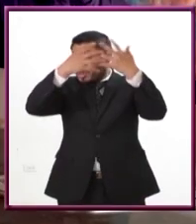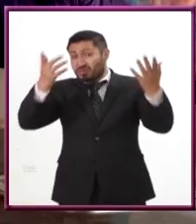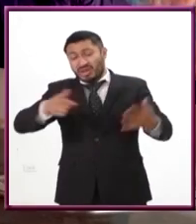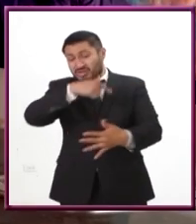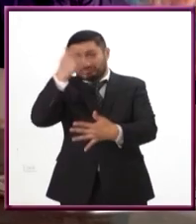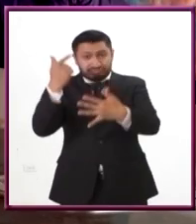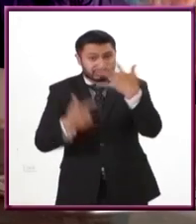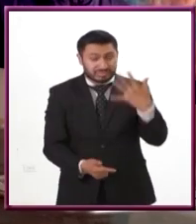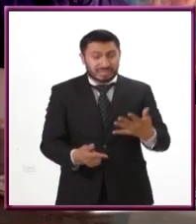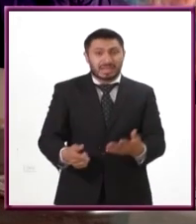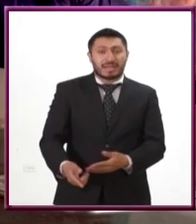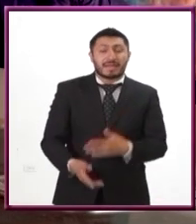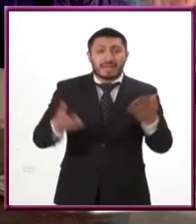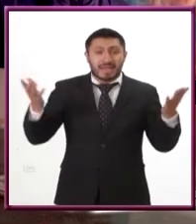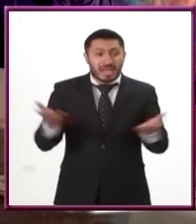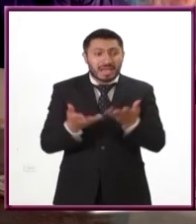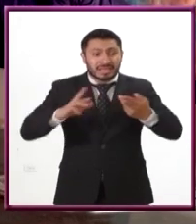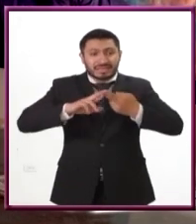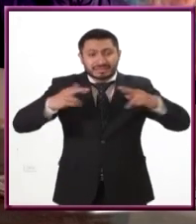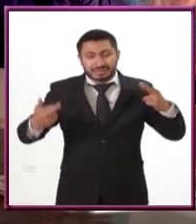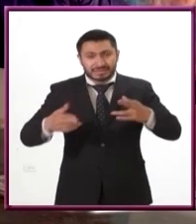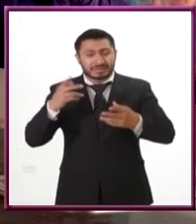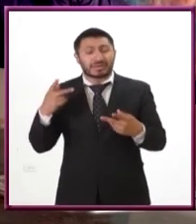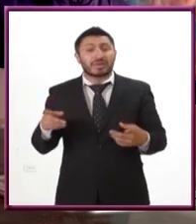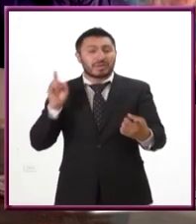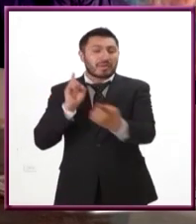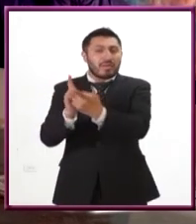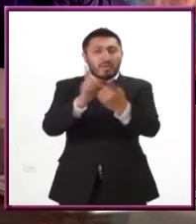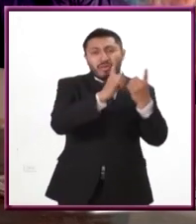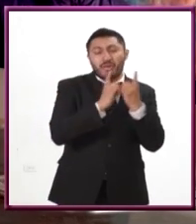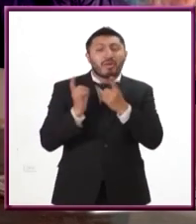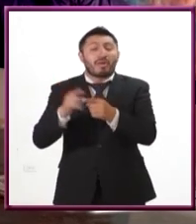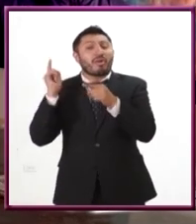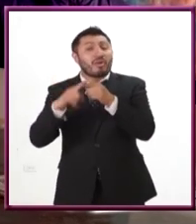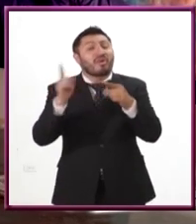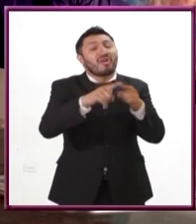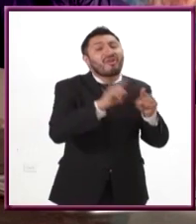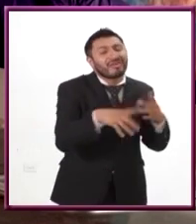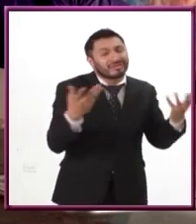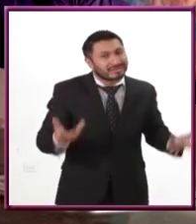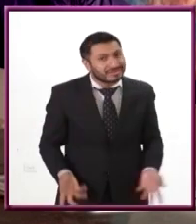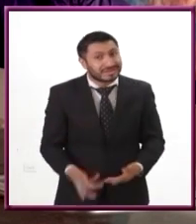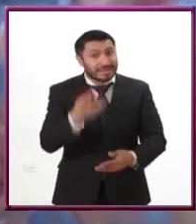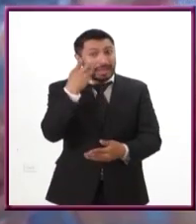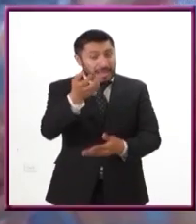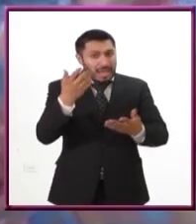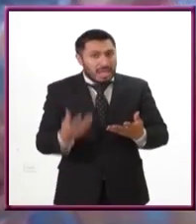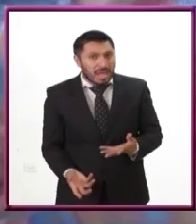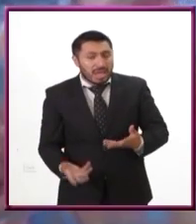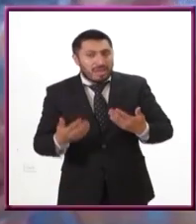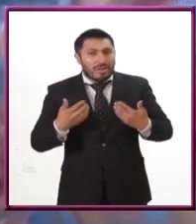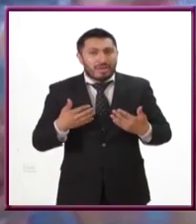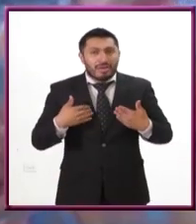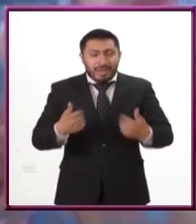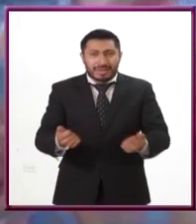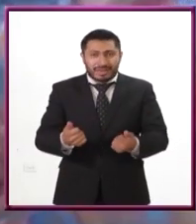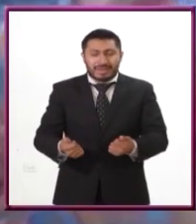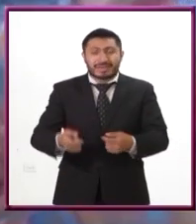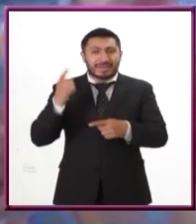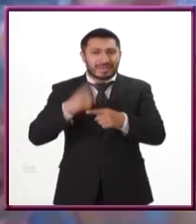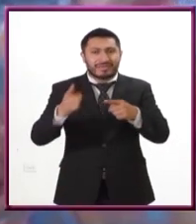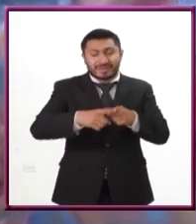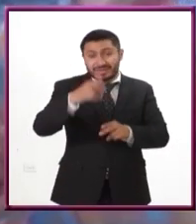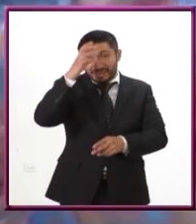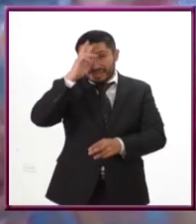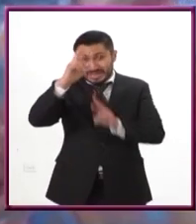humaniza. Atreverse a tener, a construir una relación con aquella persona que es diferente a ellos. Eso nos enriquece como